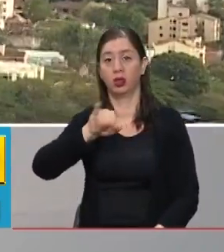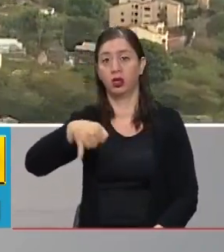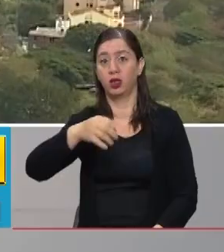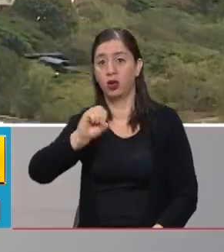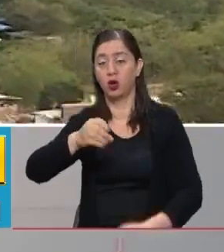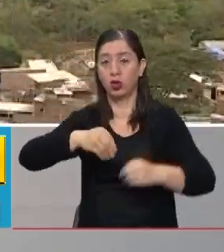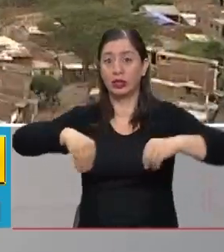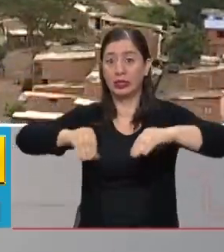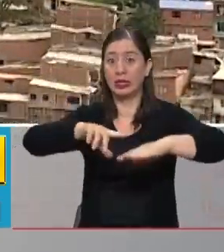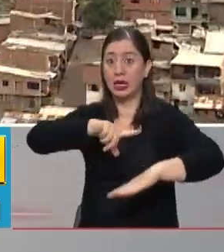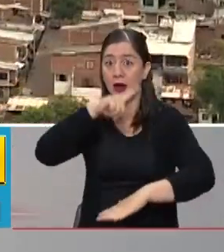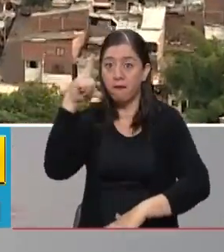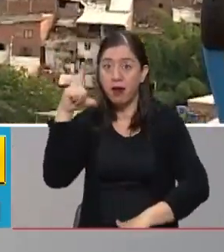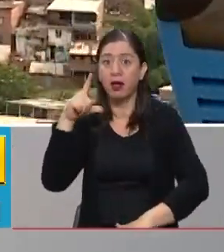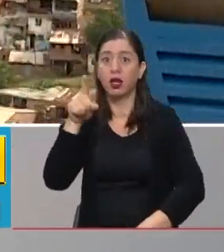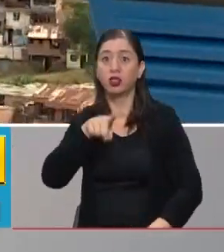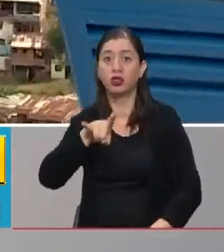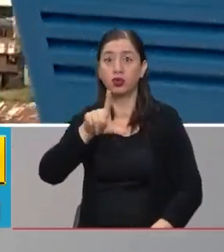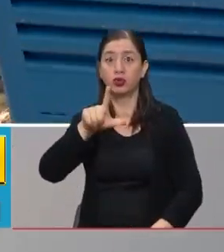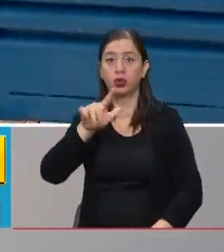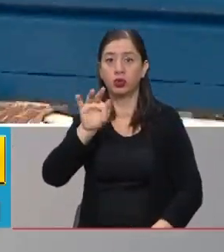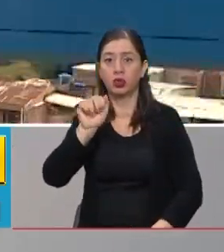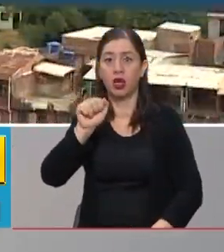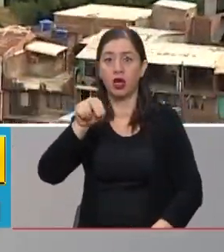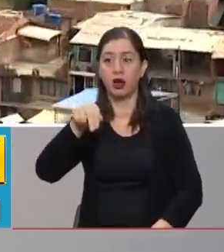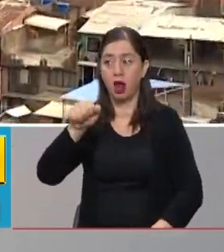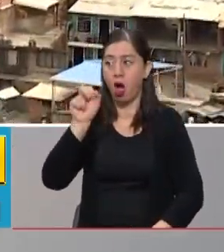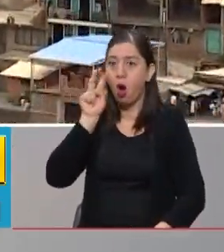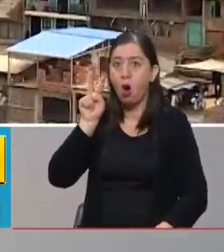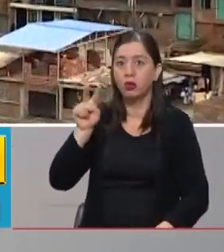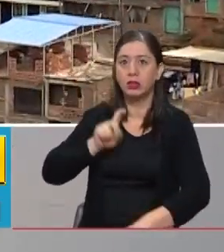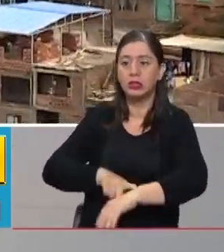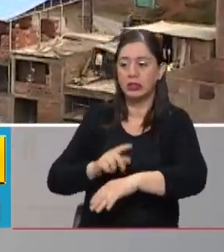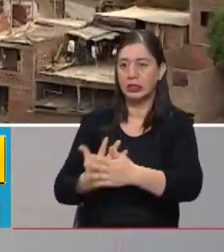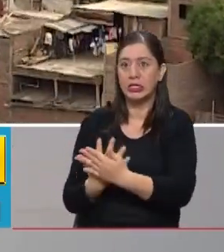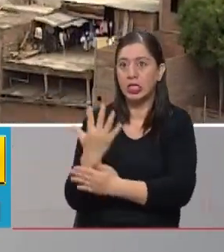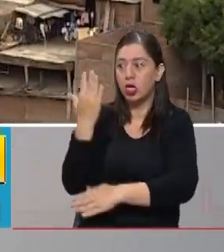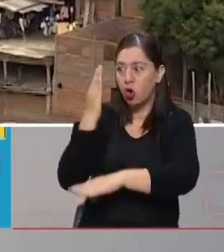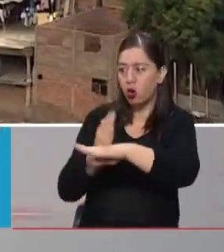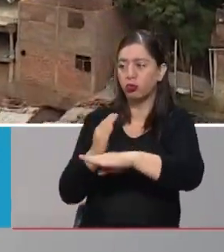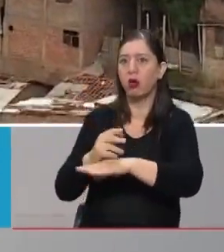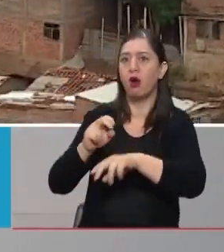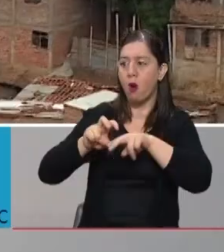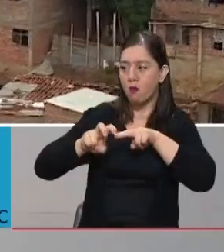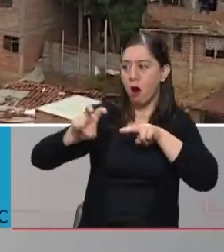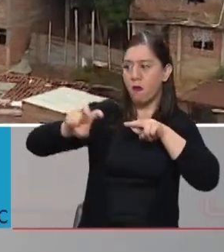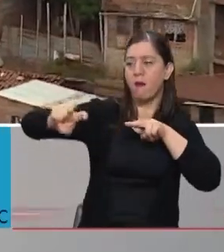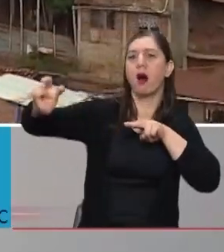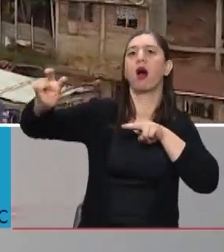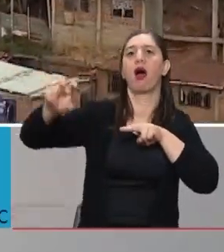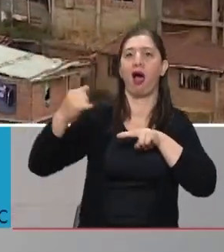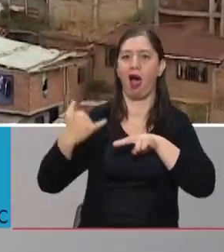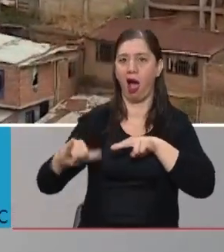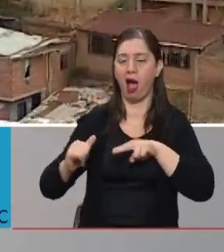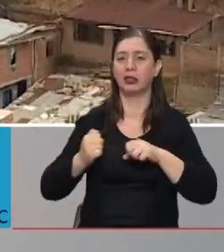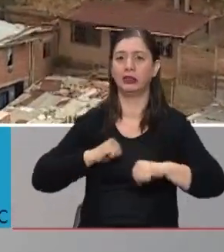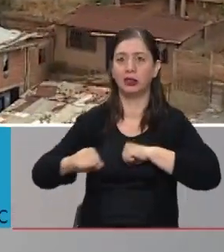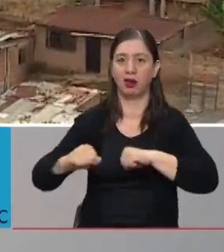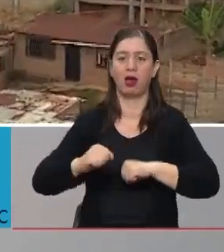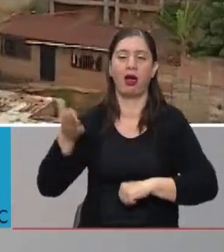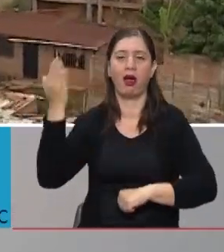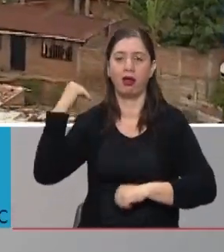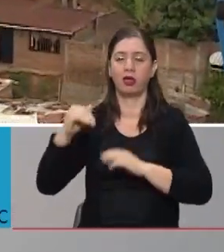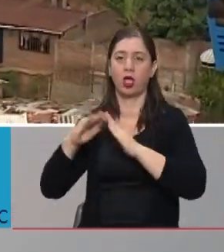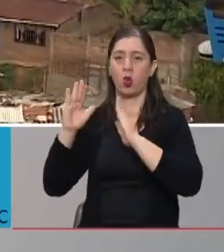La Sultana. Ellos ya a las 5:30 de esta mañana vieron moverse de nuevo las cabinas, esto luego del impasse con la construcción en una vivienda que había